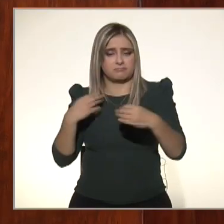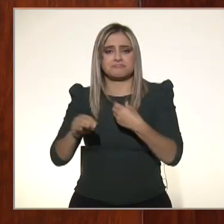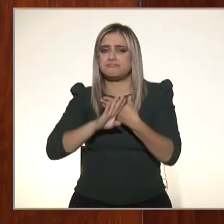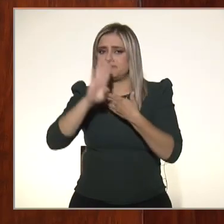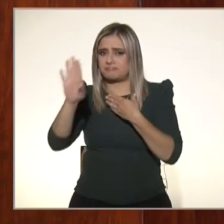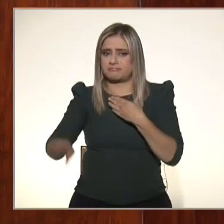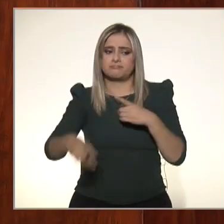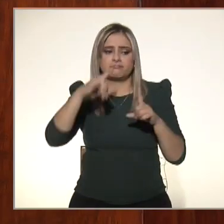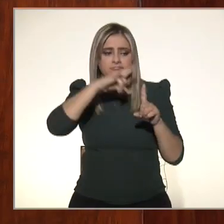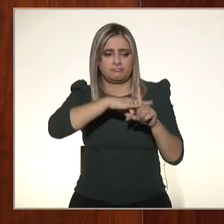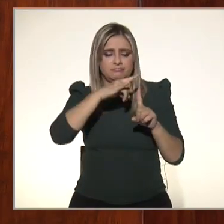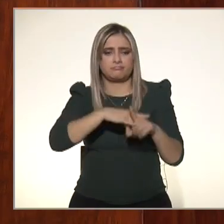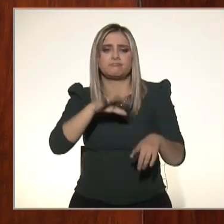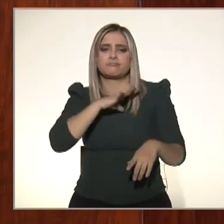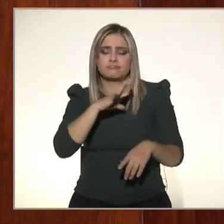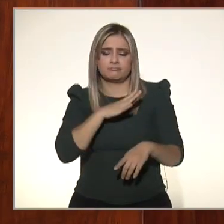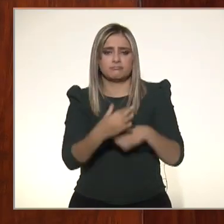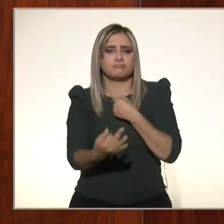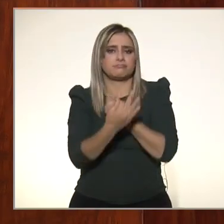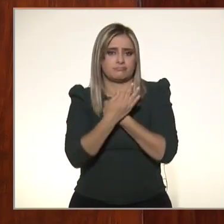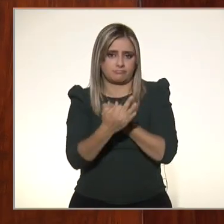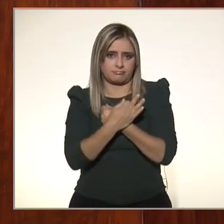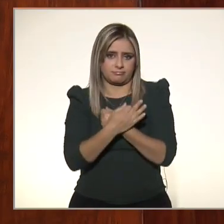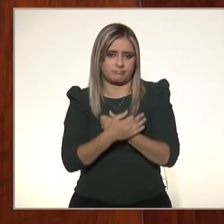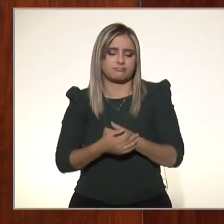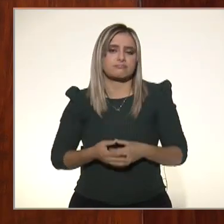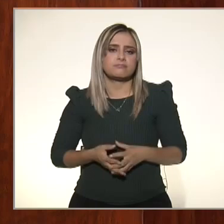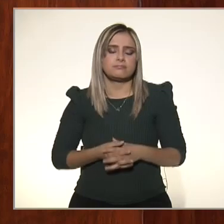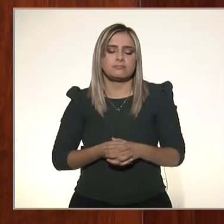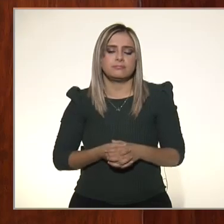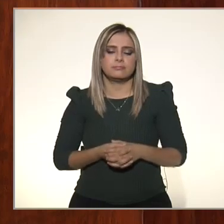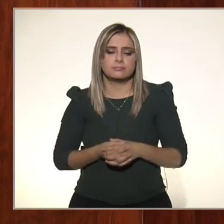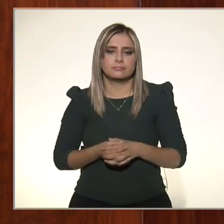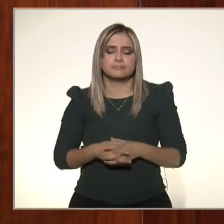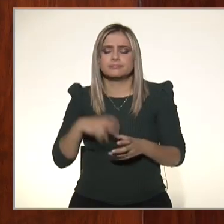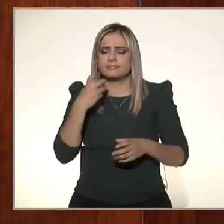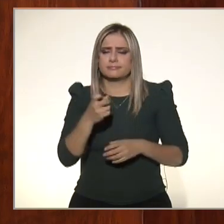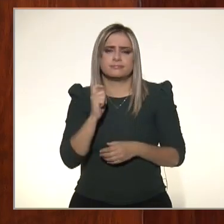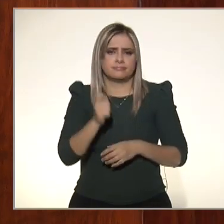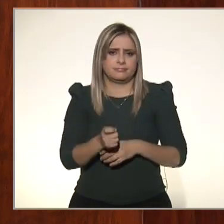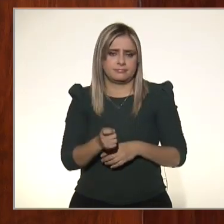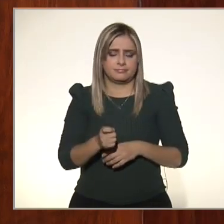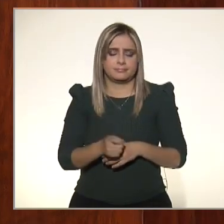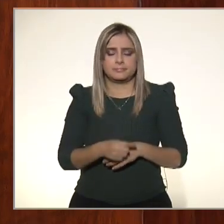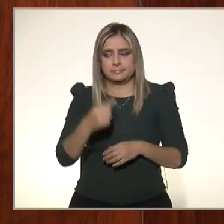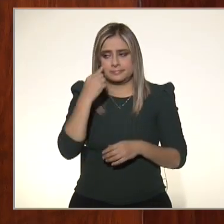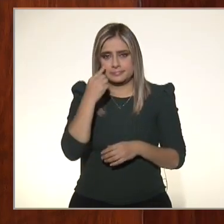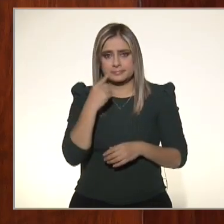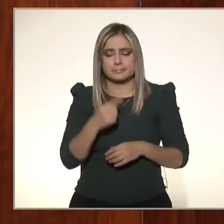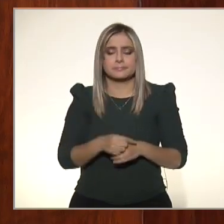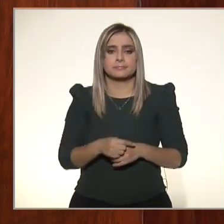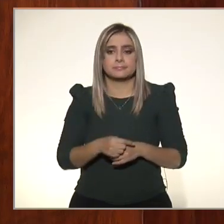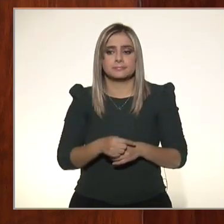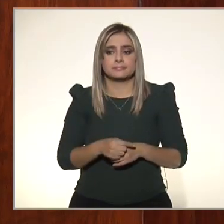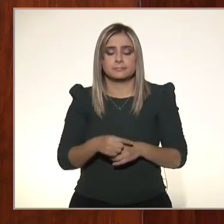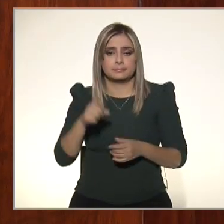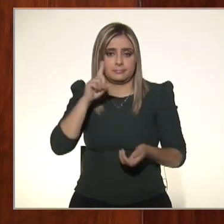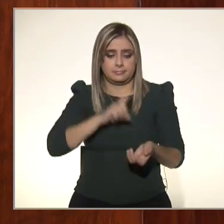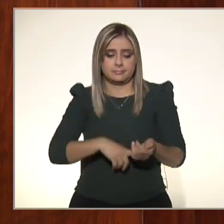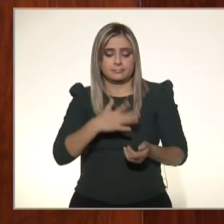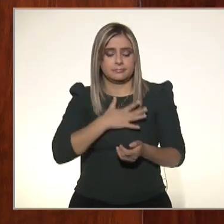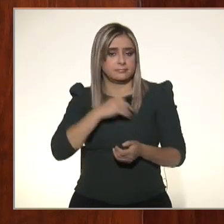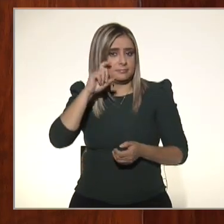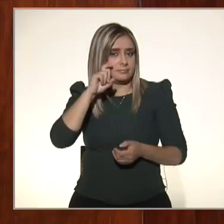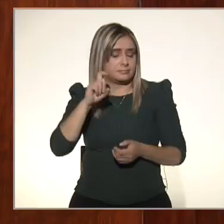a una perspectiva, un enfoque de reducción de riesgos. ¿Qué quiere decir eso? Que tú vas a hacer todo lo posible dentro de tu práctica